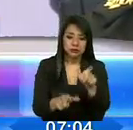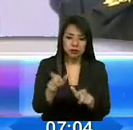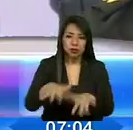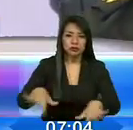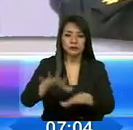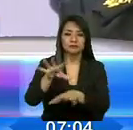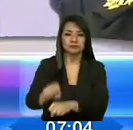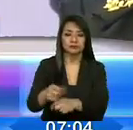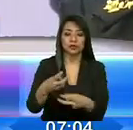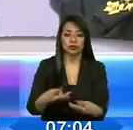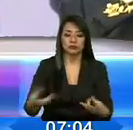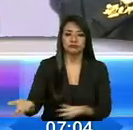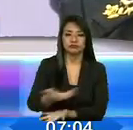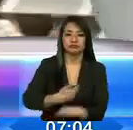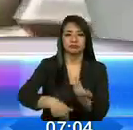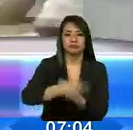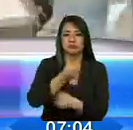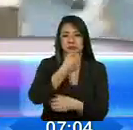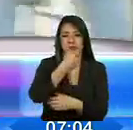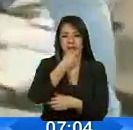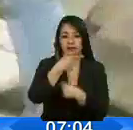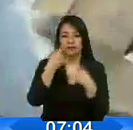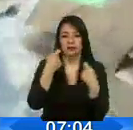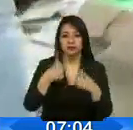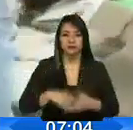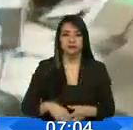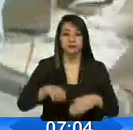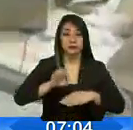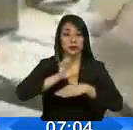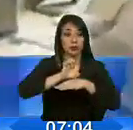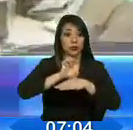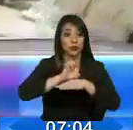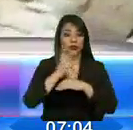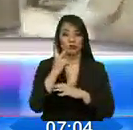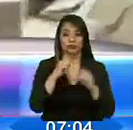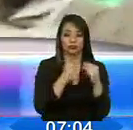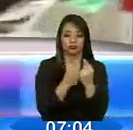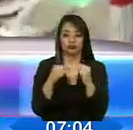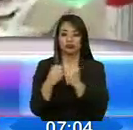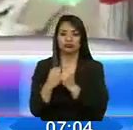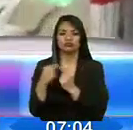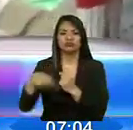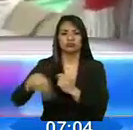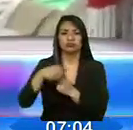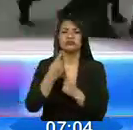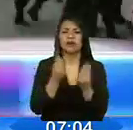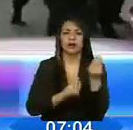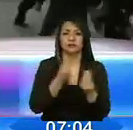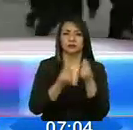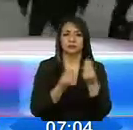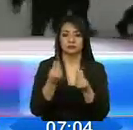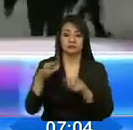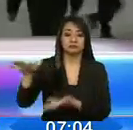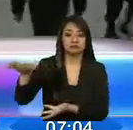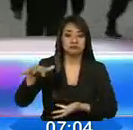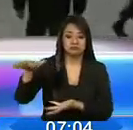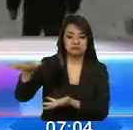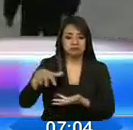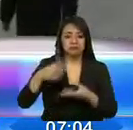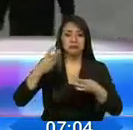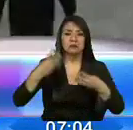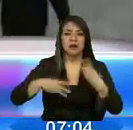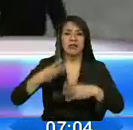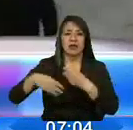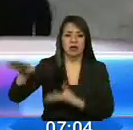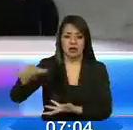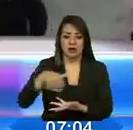mercadería y de medicamentos falsos. En Ecuador fueron desarticuladas dos organizaciones dedicadas aparentemente a pasar mercadería de